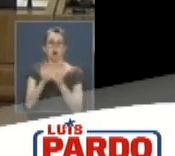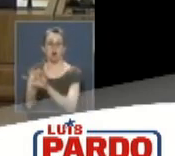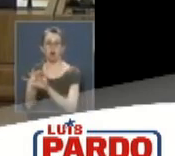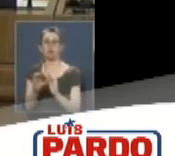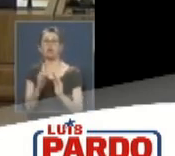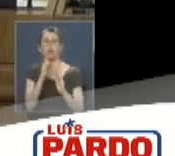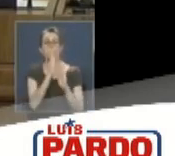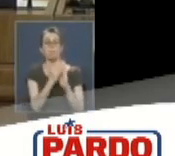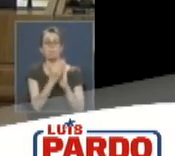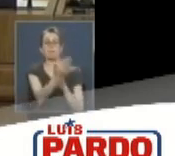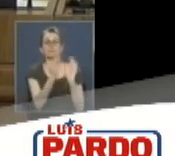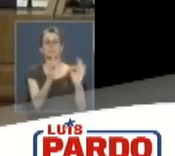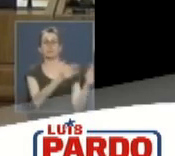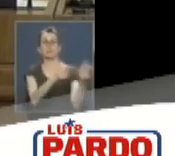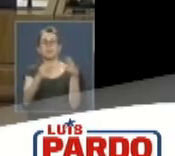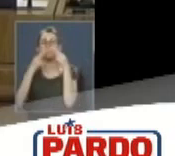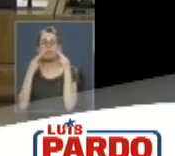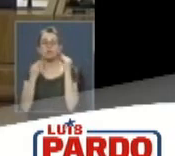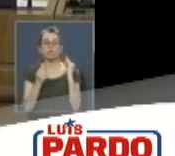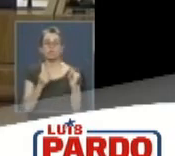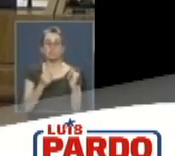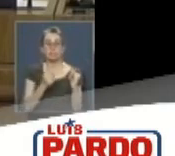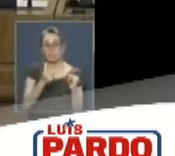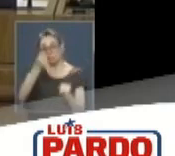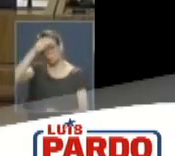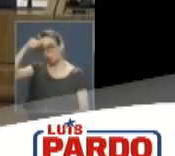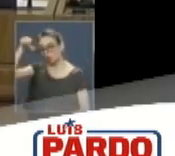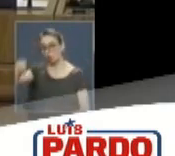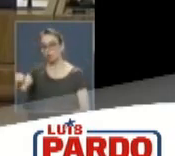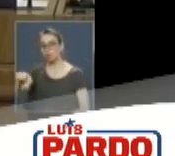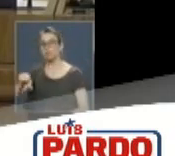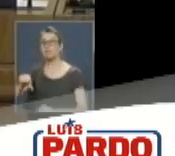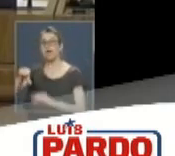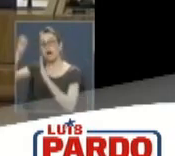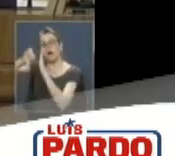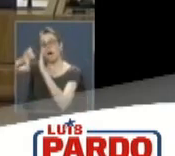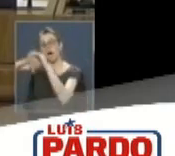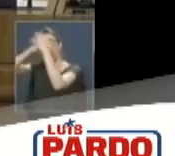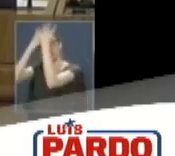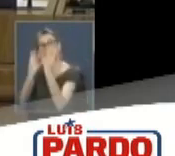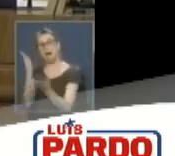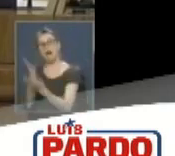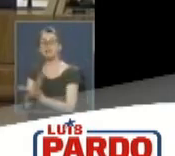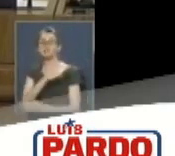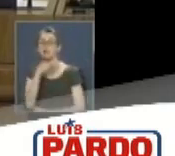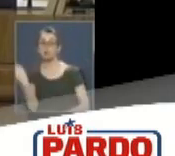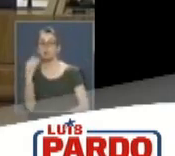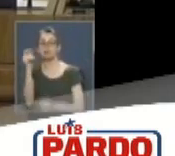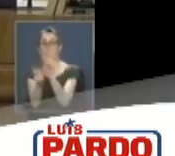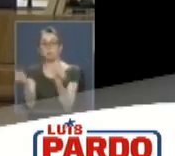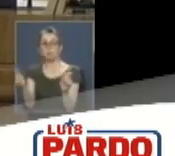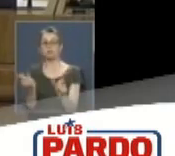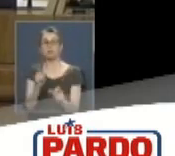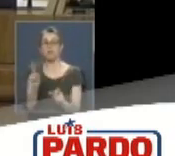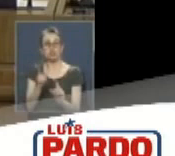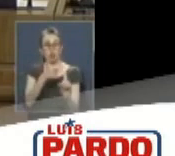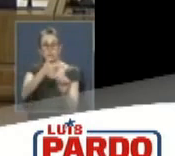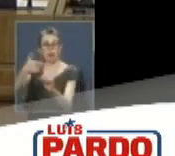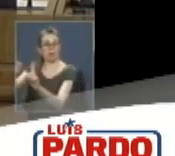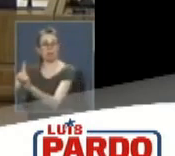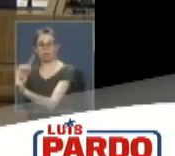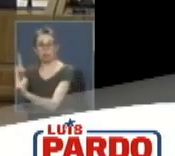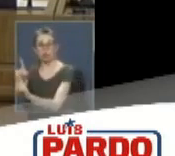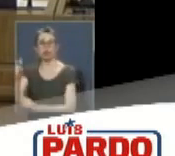beneficios especiales a los terroristas y condenando a morir en la cárcel a quienes, sin haber cometido incluso hechos de sangre, hoy